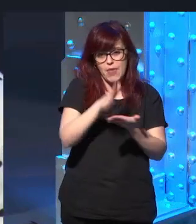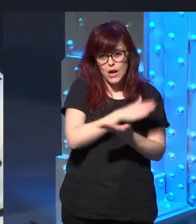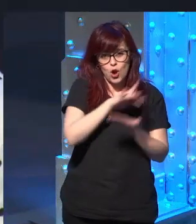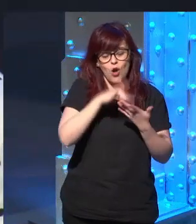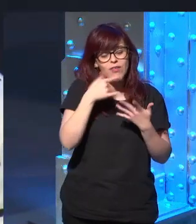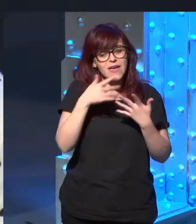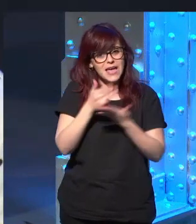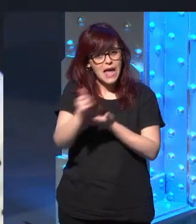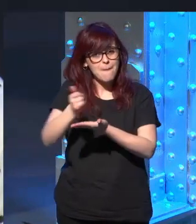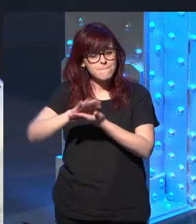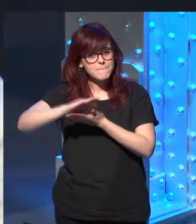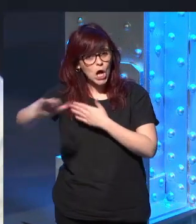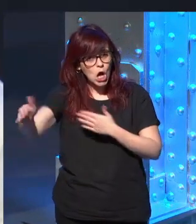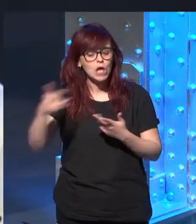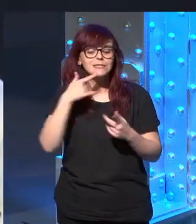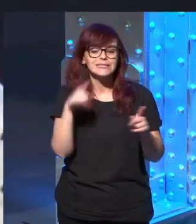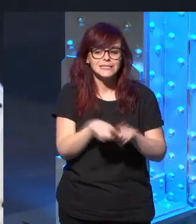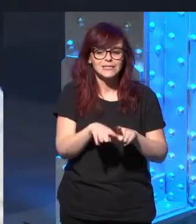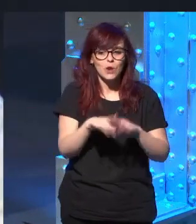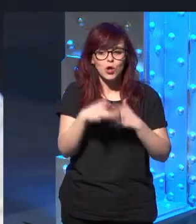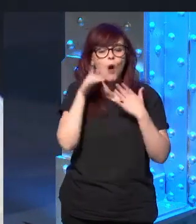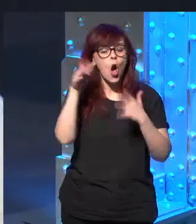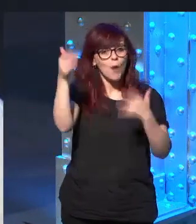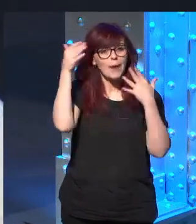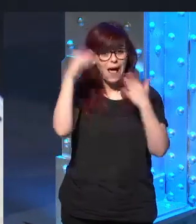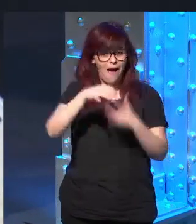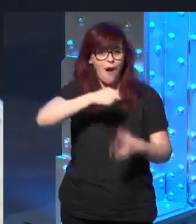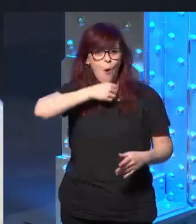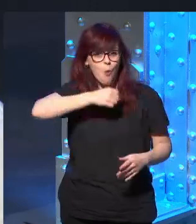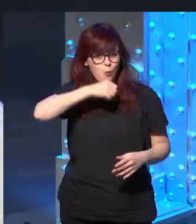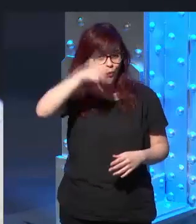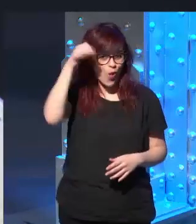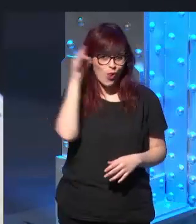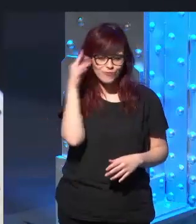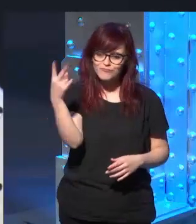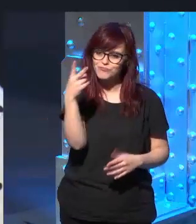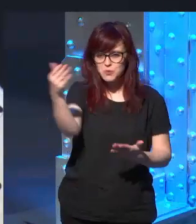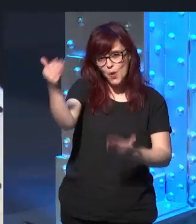y es una especie de homenaje a mi abuelo y a mi abuela.